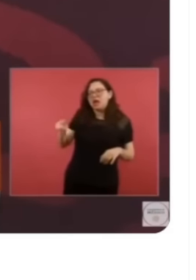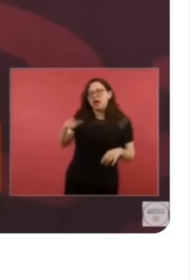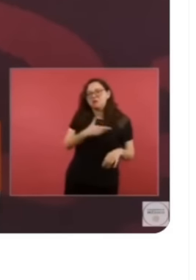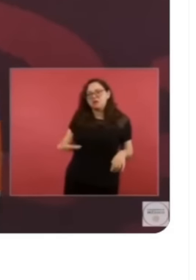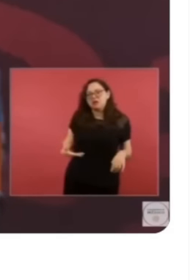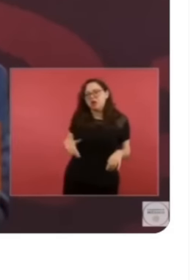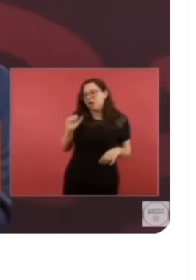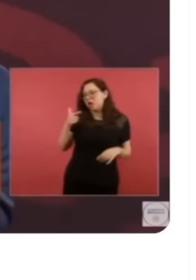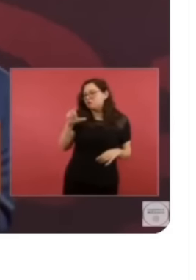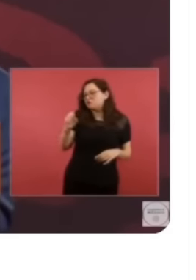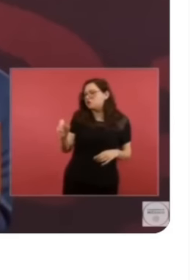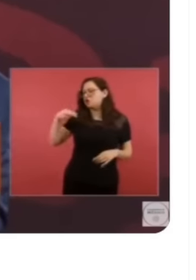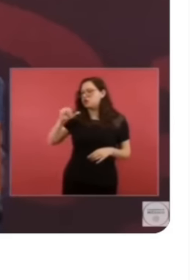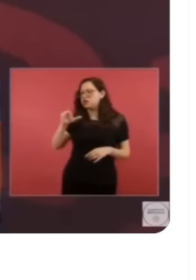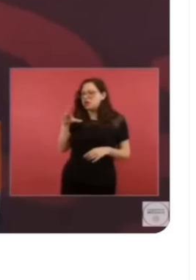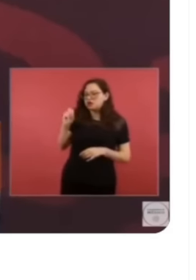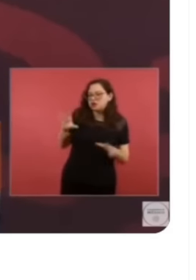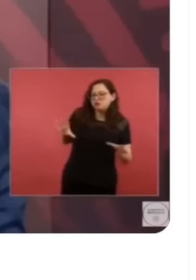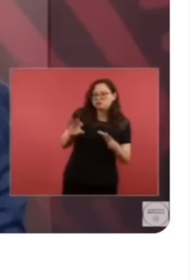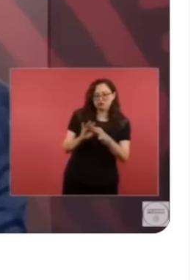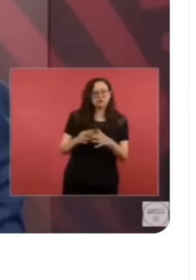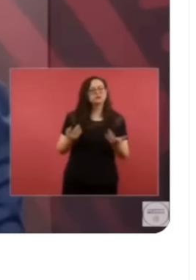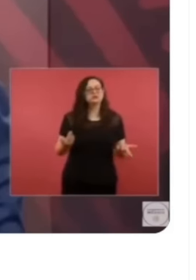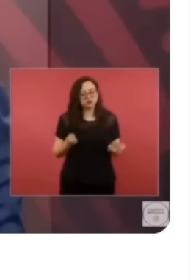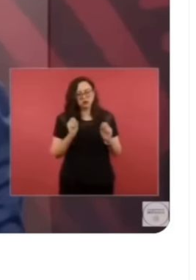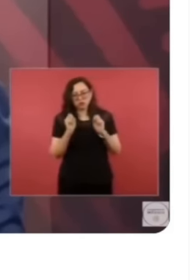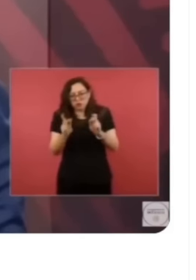presentan una sola prueba.